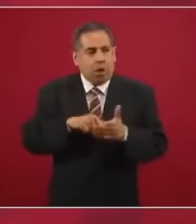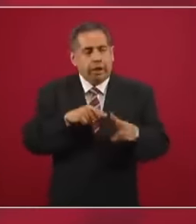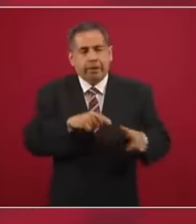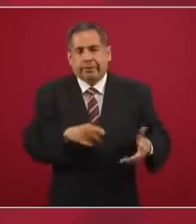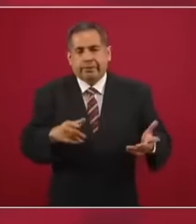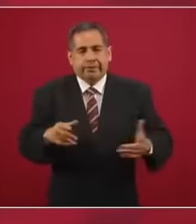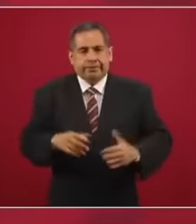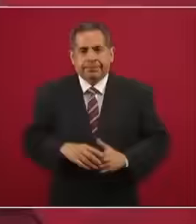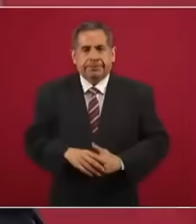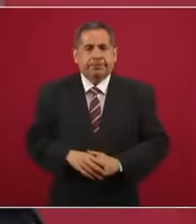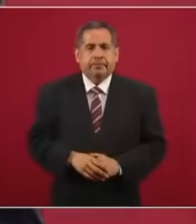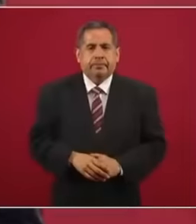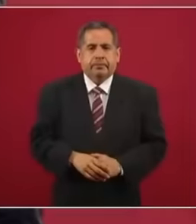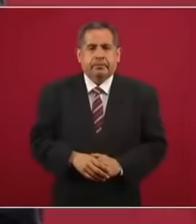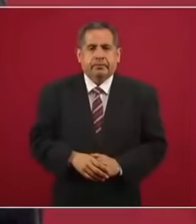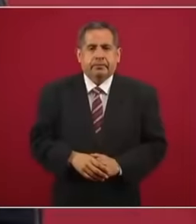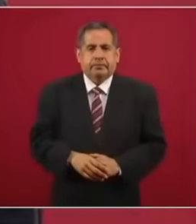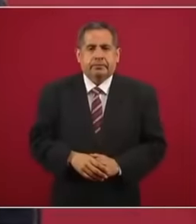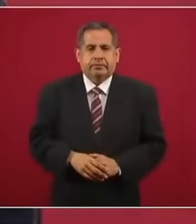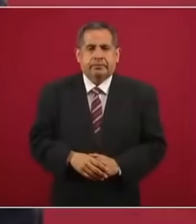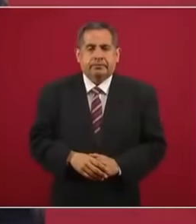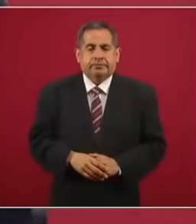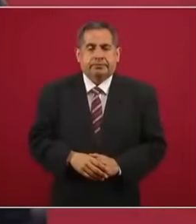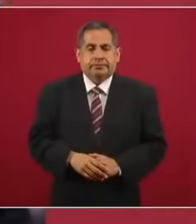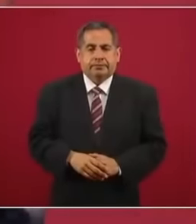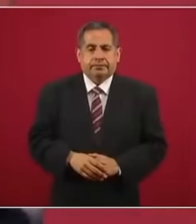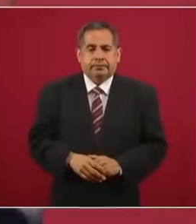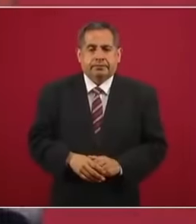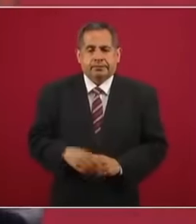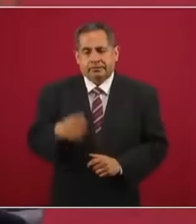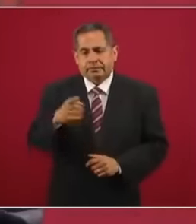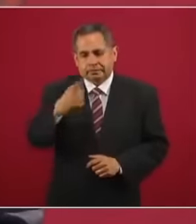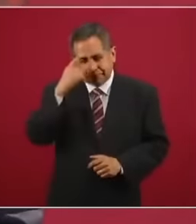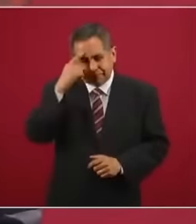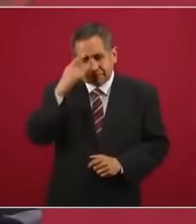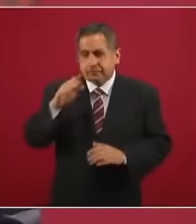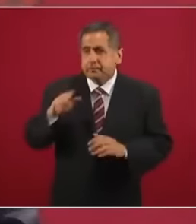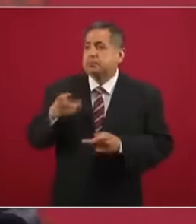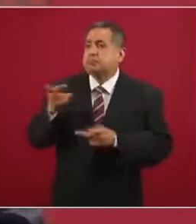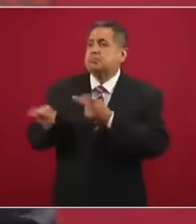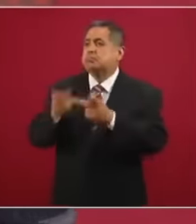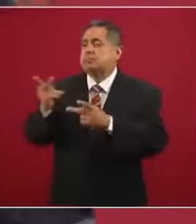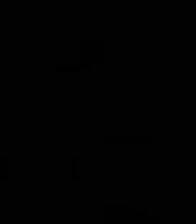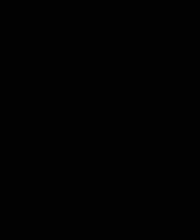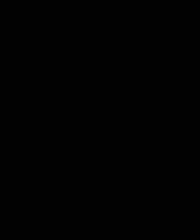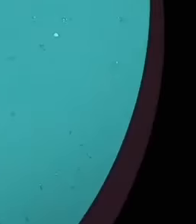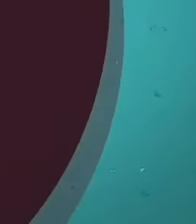Entonces, la consulta es buena.